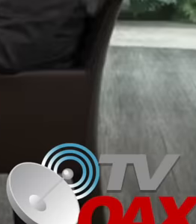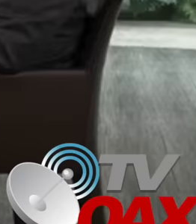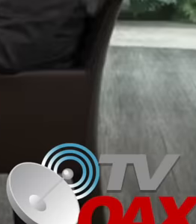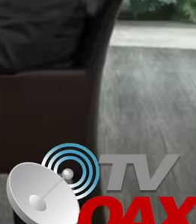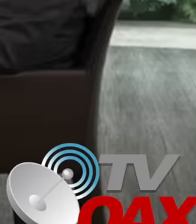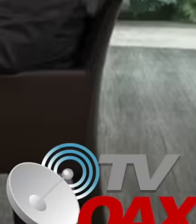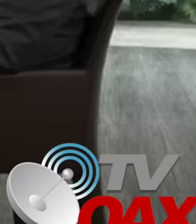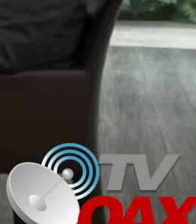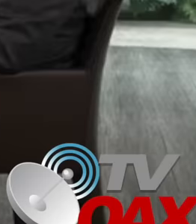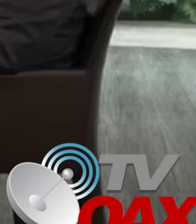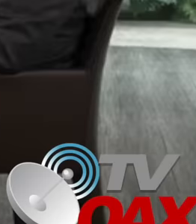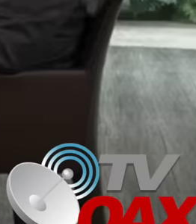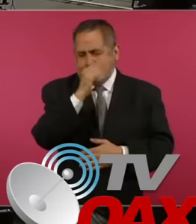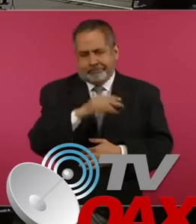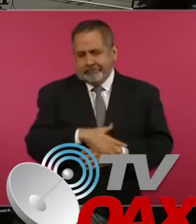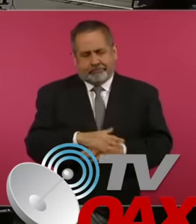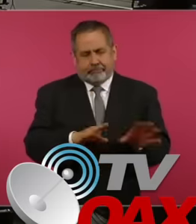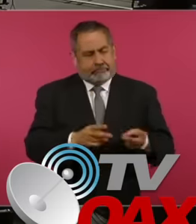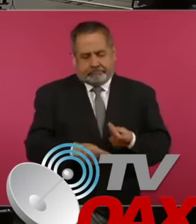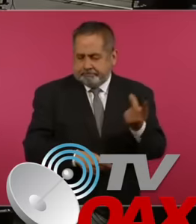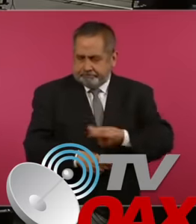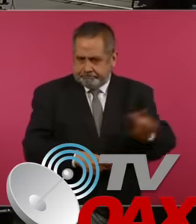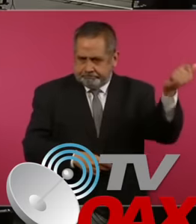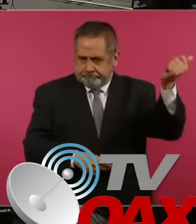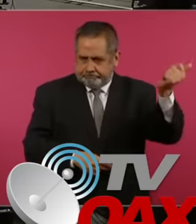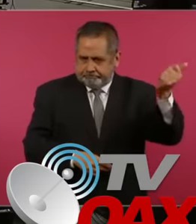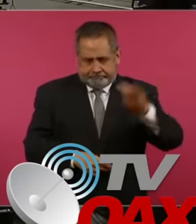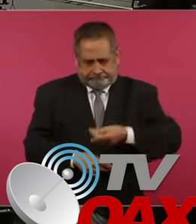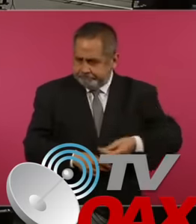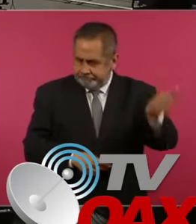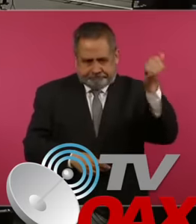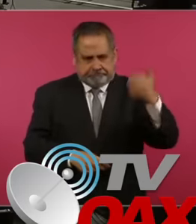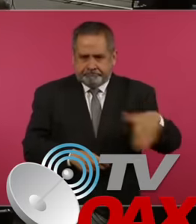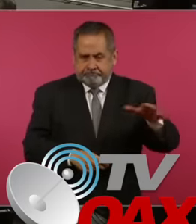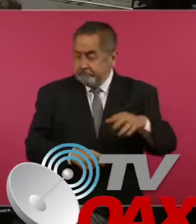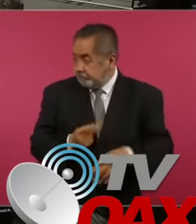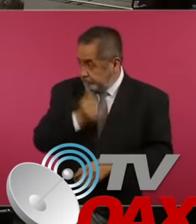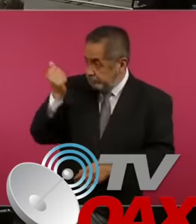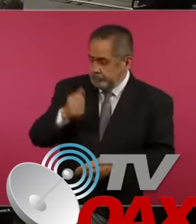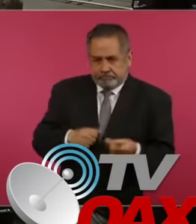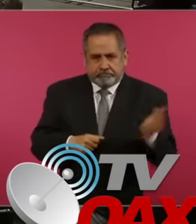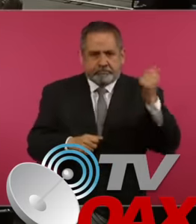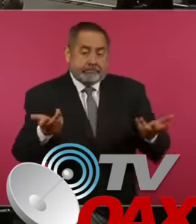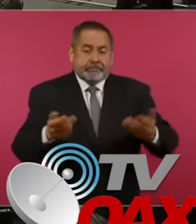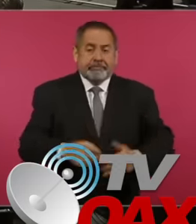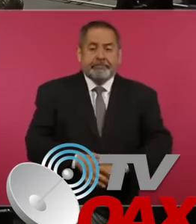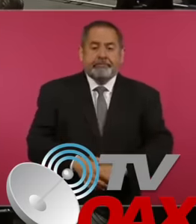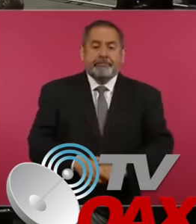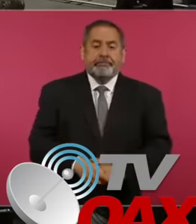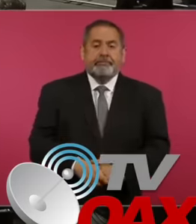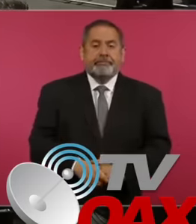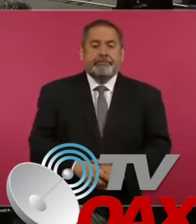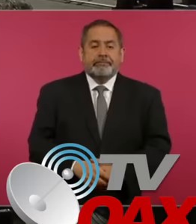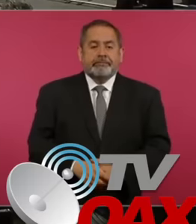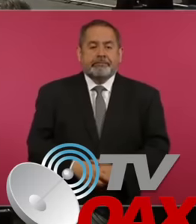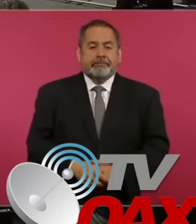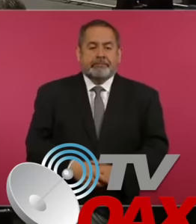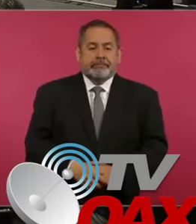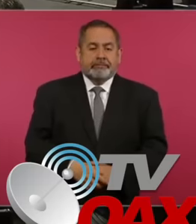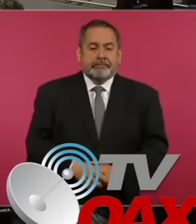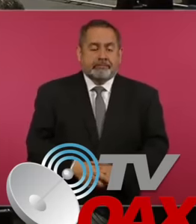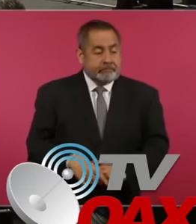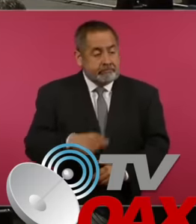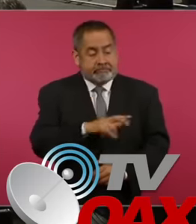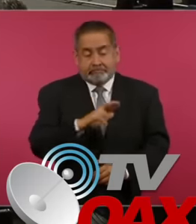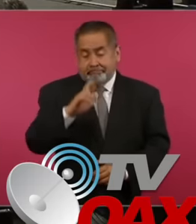no se puede. Eso es calle. Eso es calle. Ya, eso es calle. Pero hay que reconocer